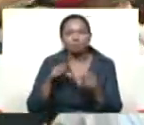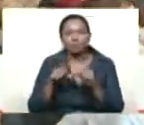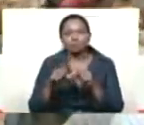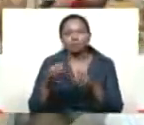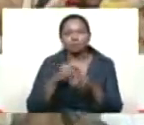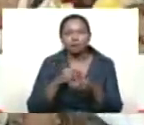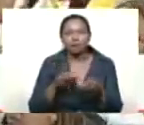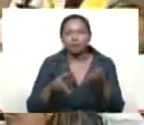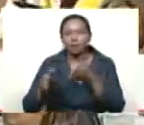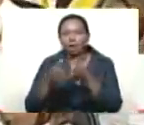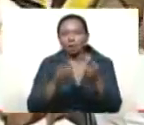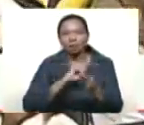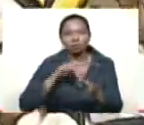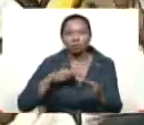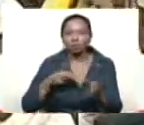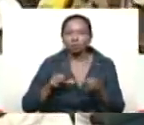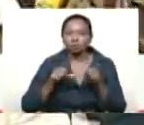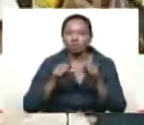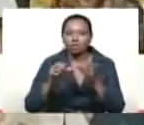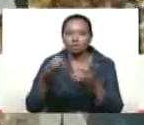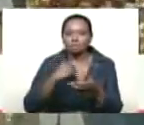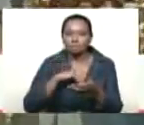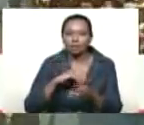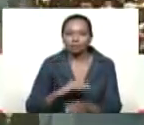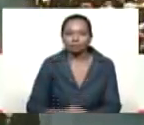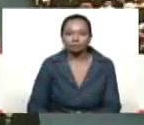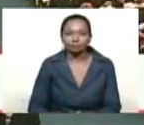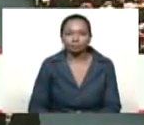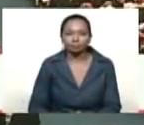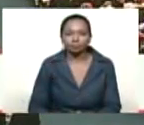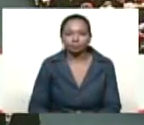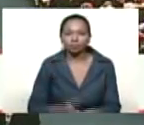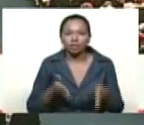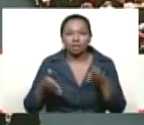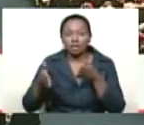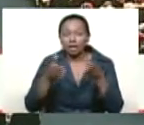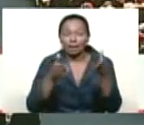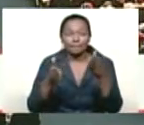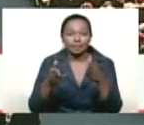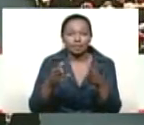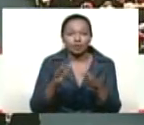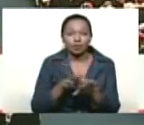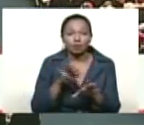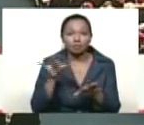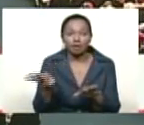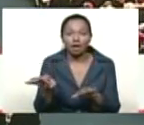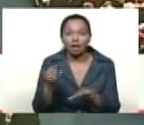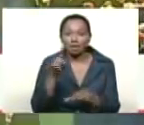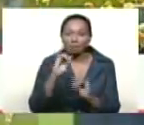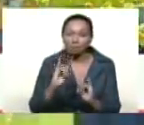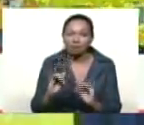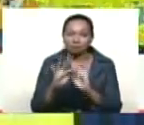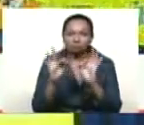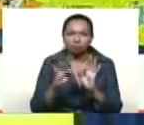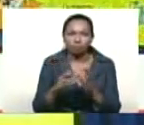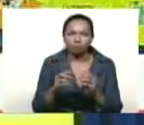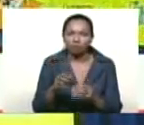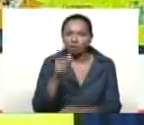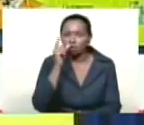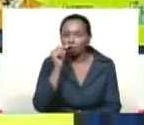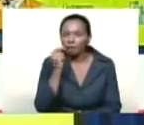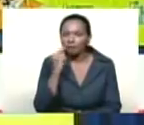por el camino que tenemos que continuar. El camino que nos dejara aquel hombre que